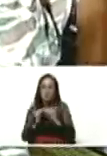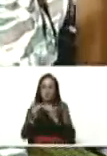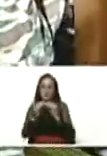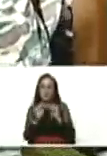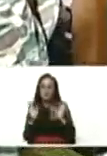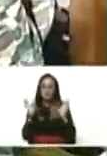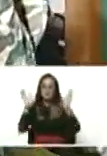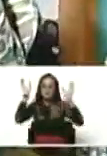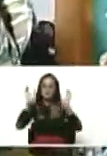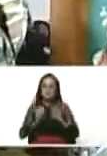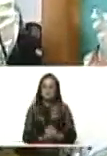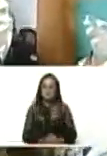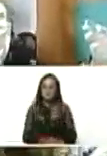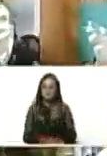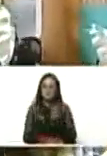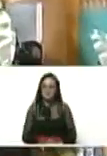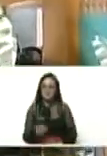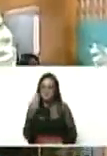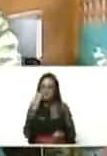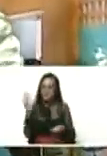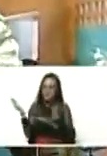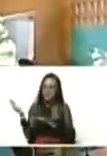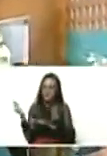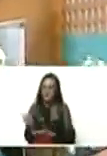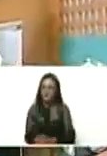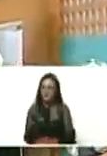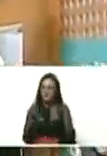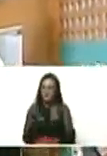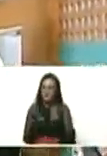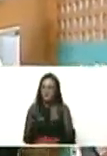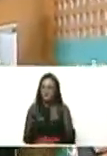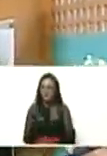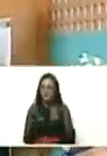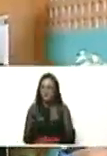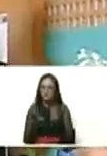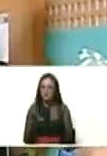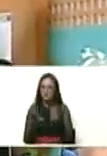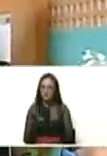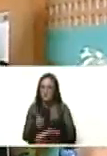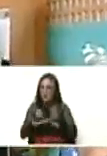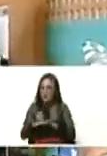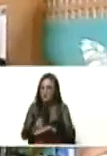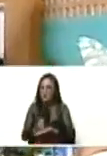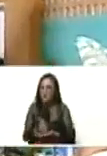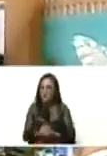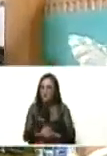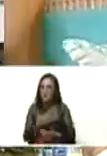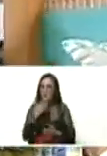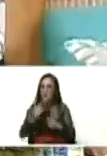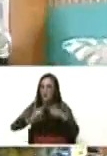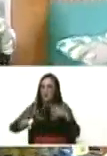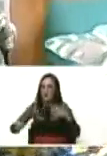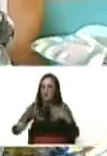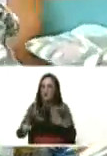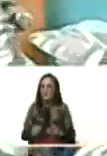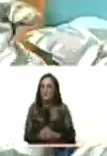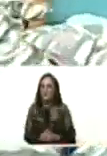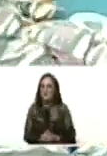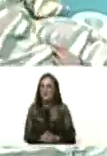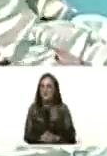Eso, aquí está, mira. Aquí, mira, la técnica, vamos a ayudarlo. Si el hombre se queda electrocutado, me pega la vaina,